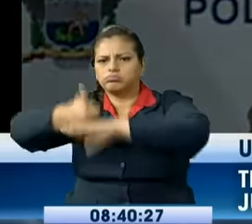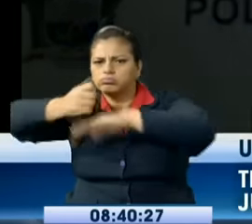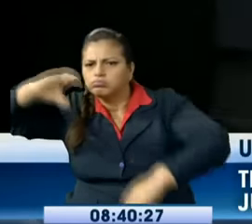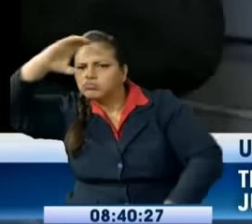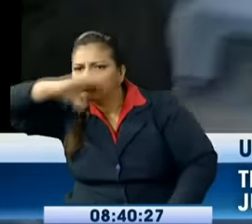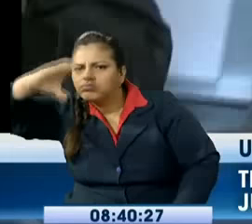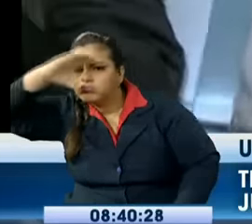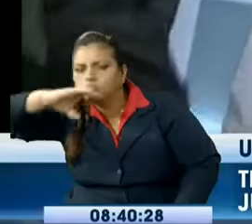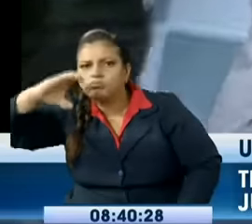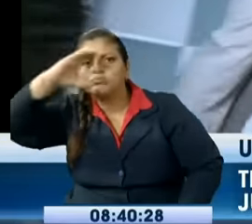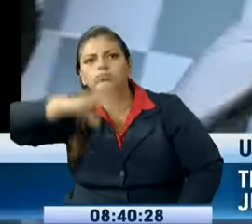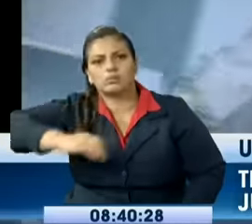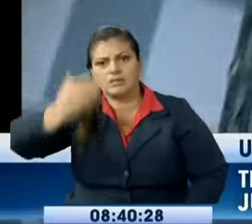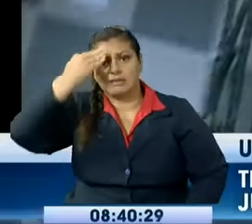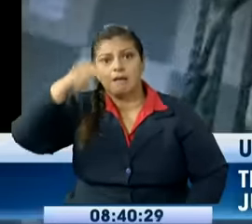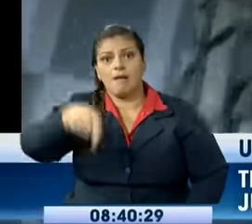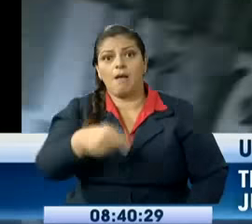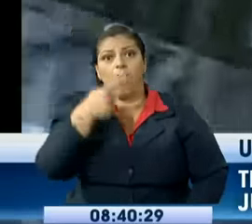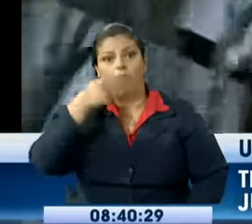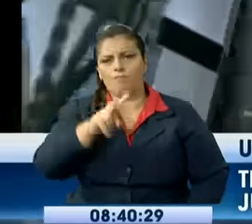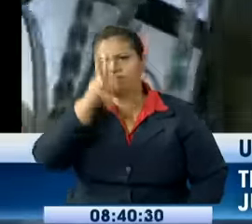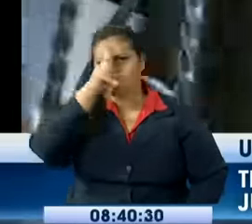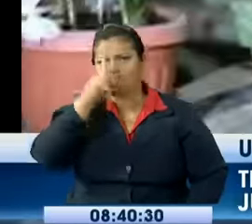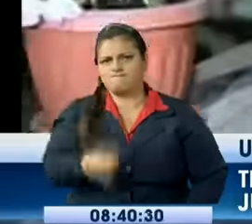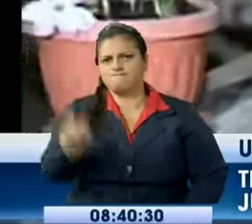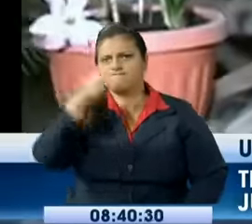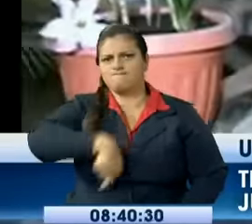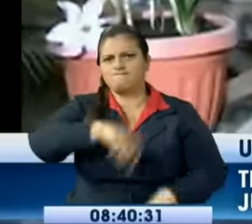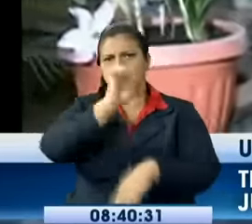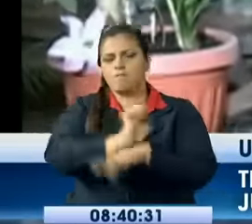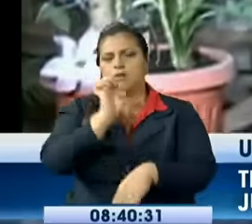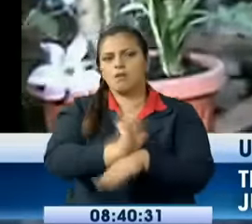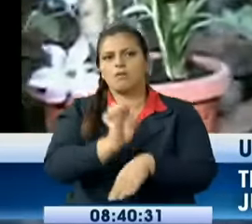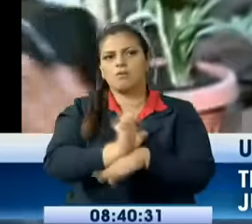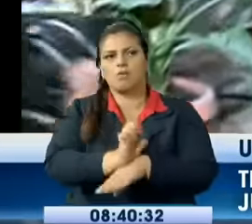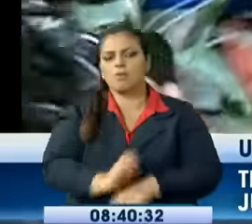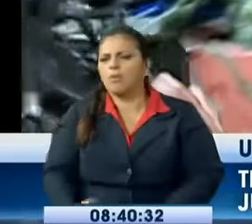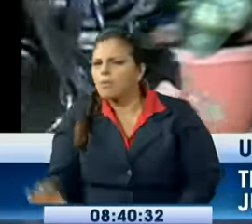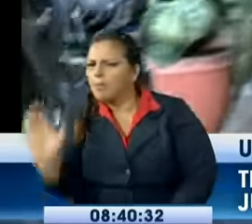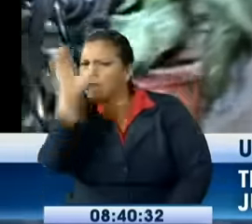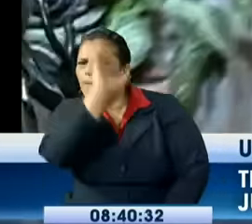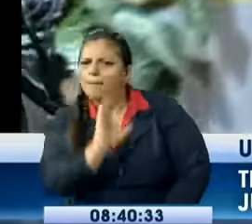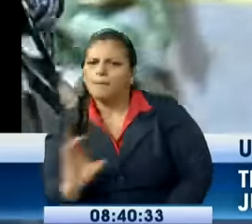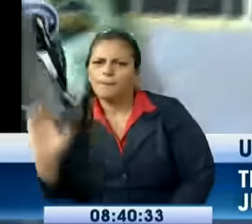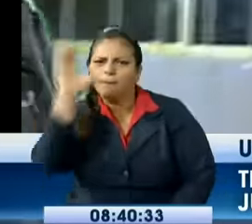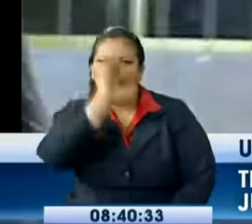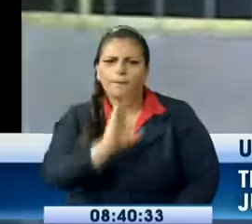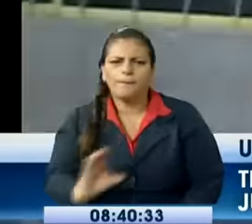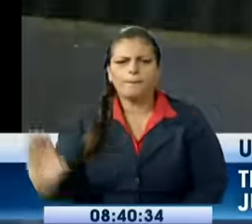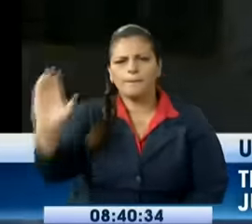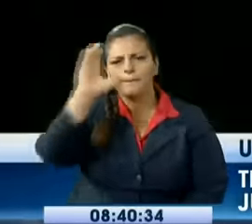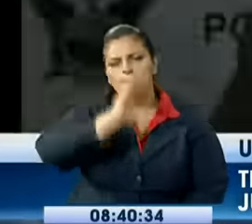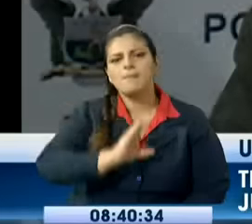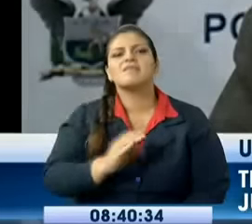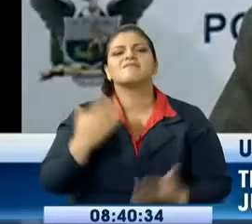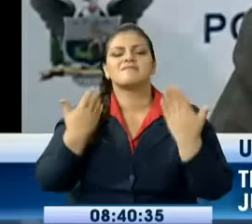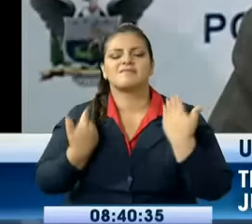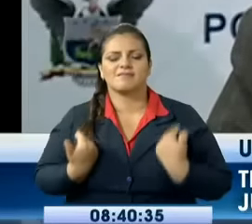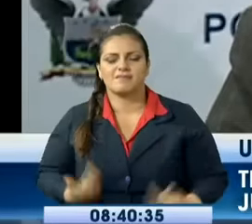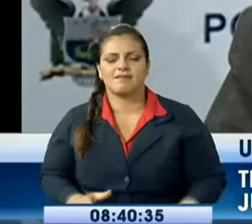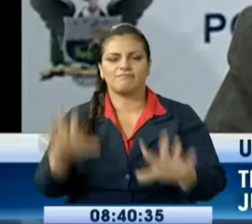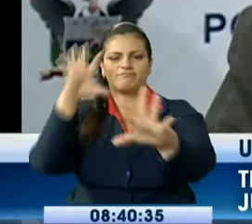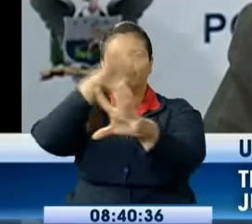Camorra. Esta presunta estructura criminal que opera en Italia estaría vinculada con el narcotráfico en toda la Unión Europea. El delito por